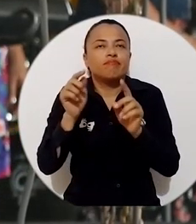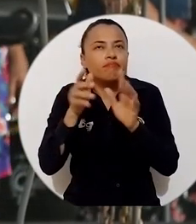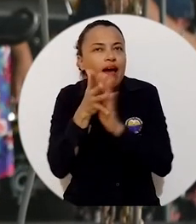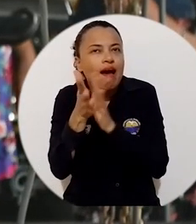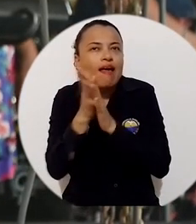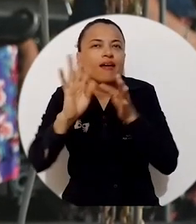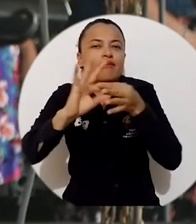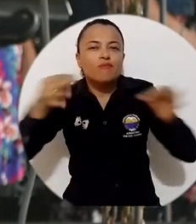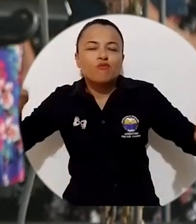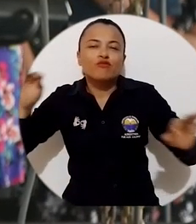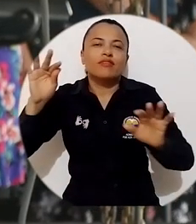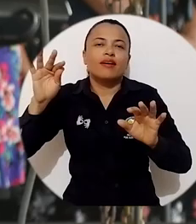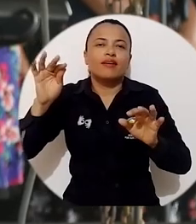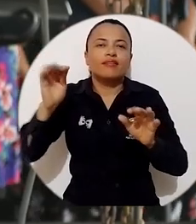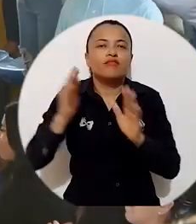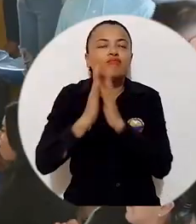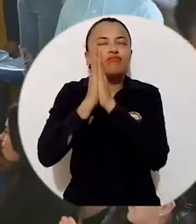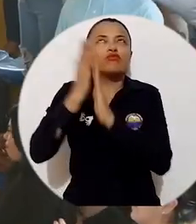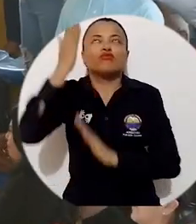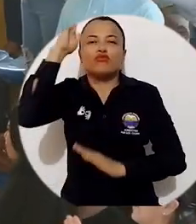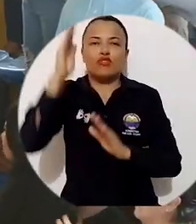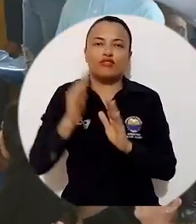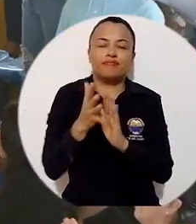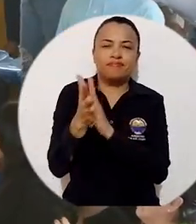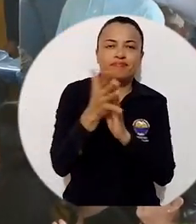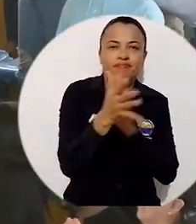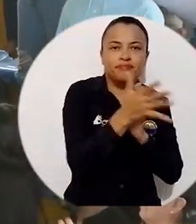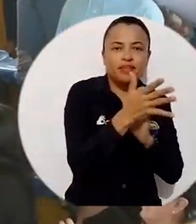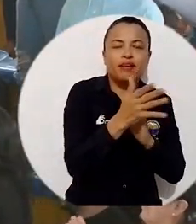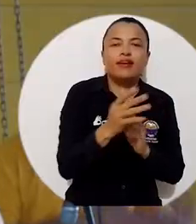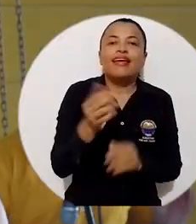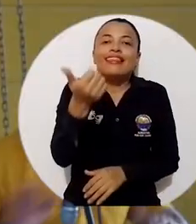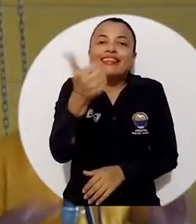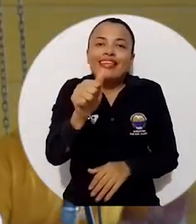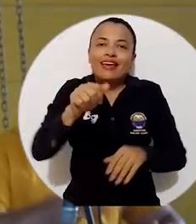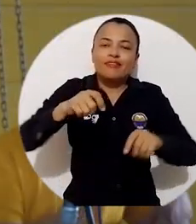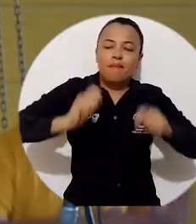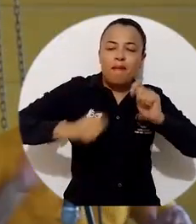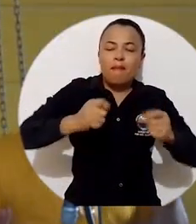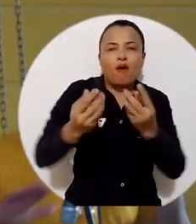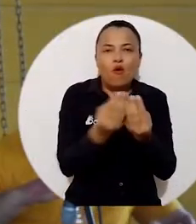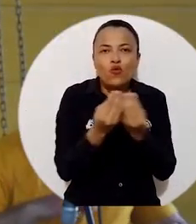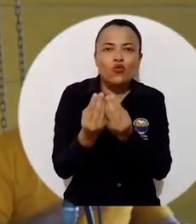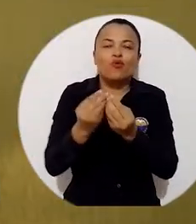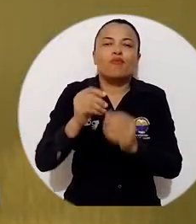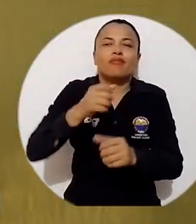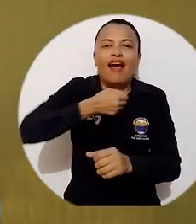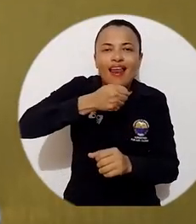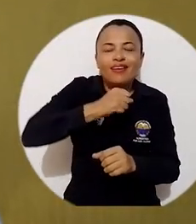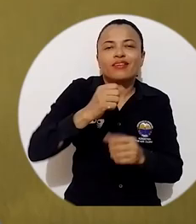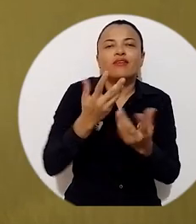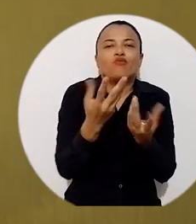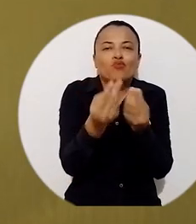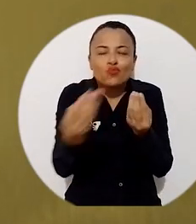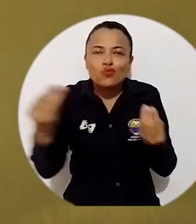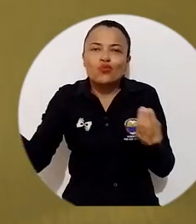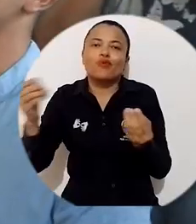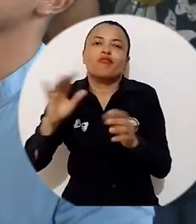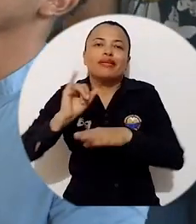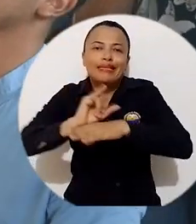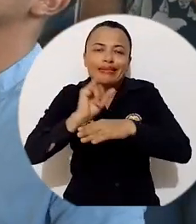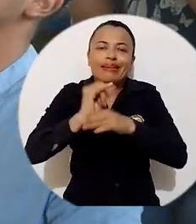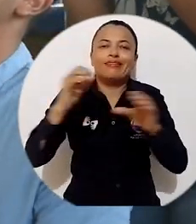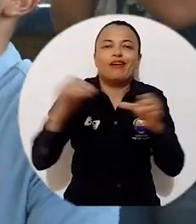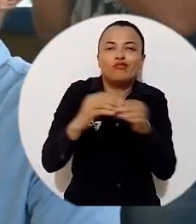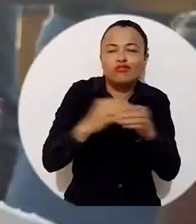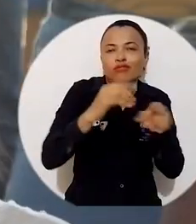para recibir mensajes espirituales a través de la música. Cerca de 10 bandas y artistas de diferentes géneros musicales,